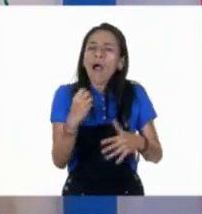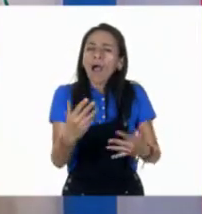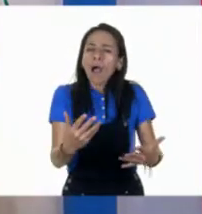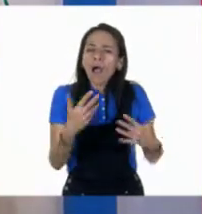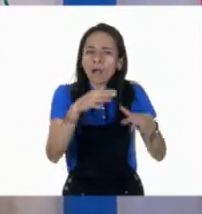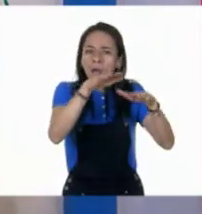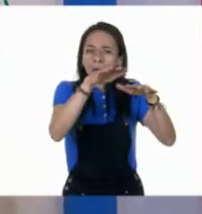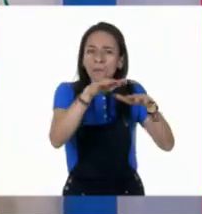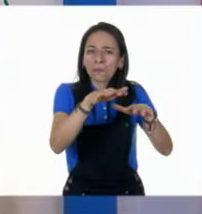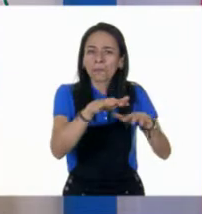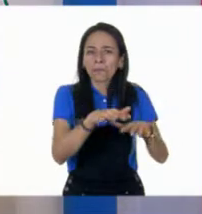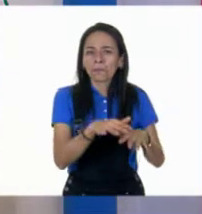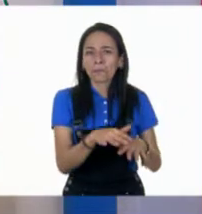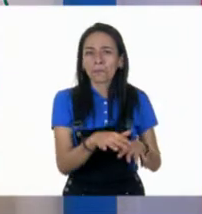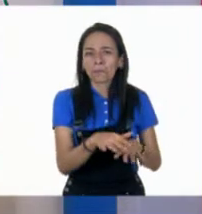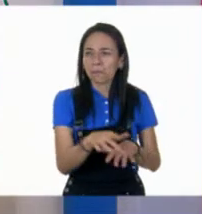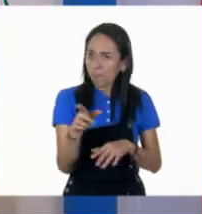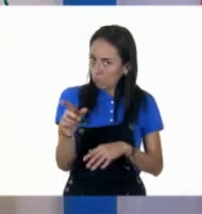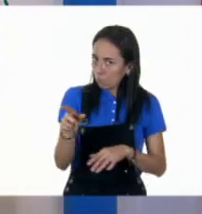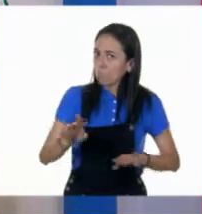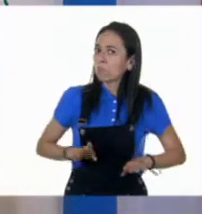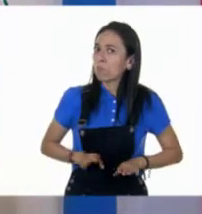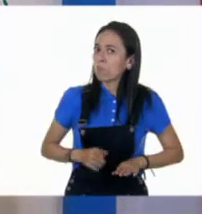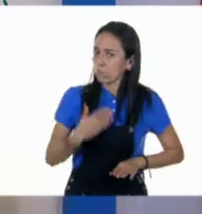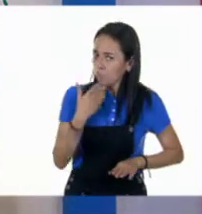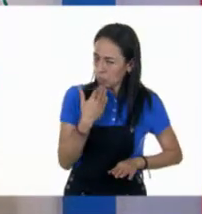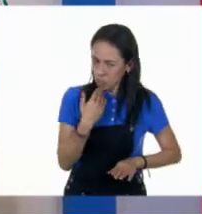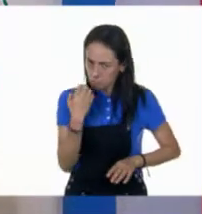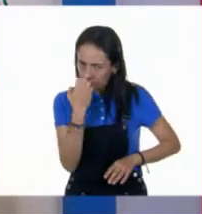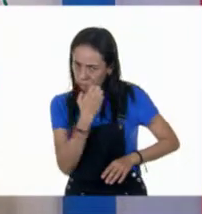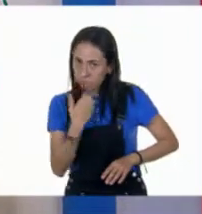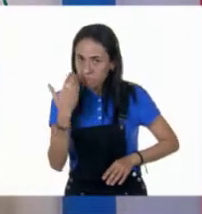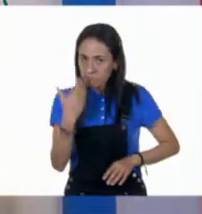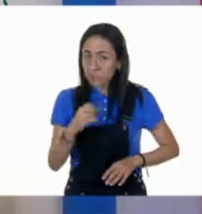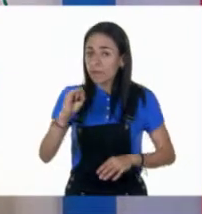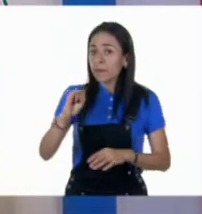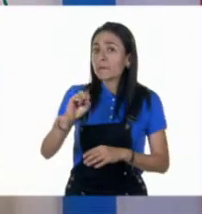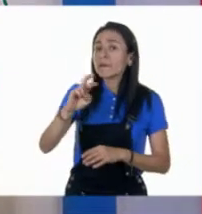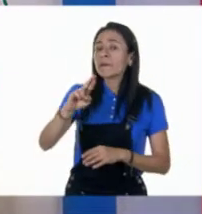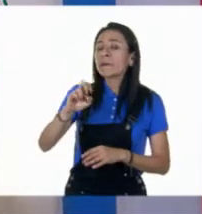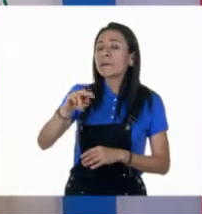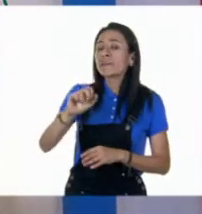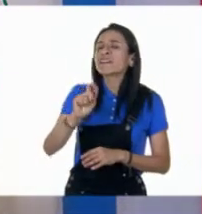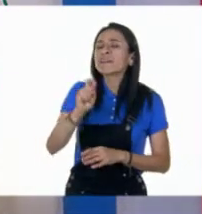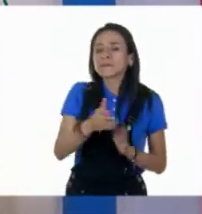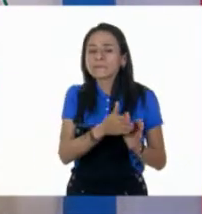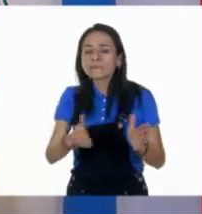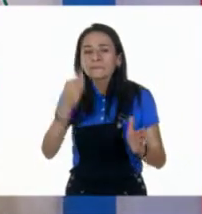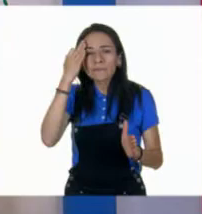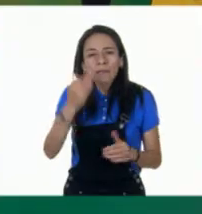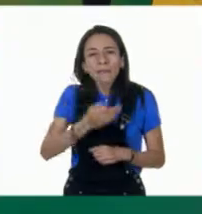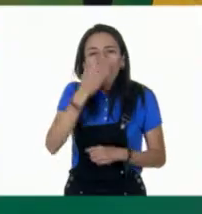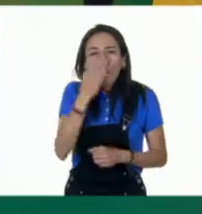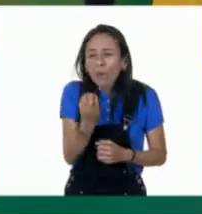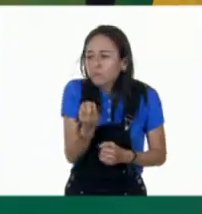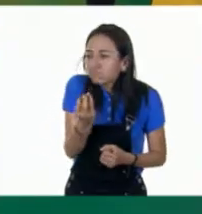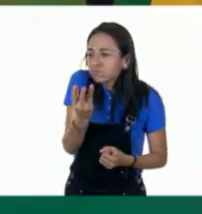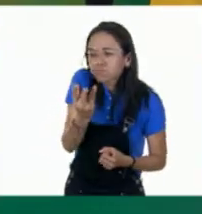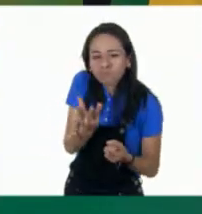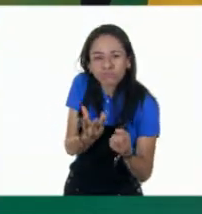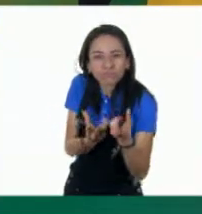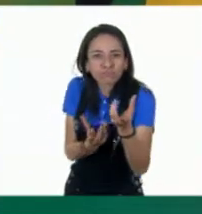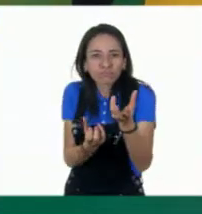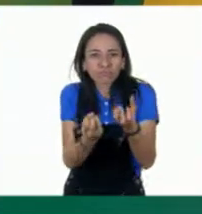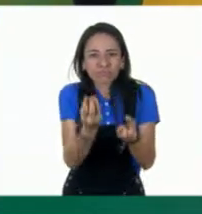¡Qué observadora! Y, por ejemplo, Irene nos platicaba acerca de la primavera. Ella nota cuando las flores, cuando empiezan a abrir los